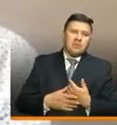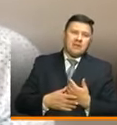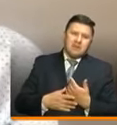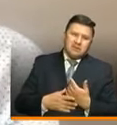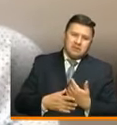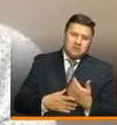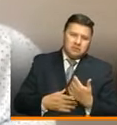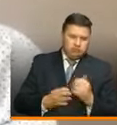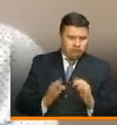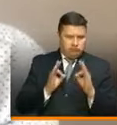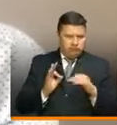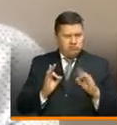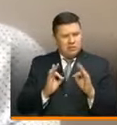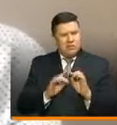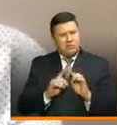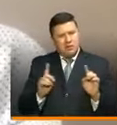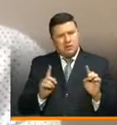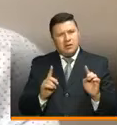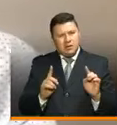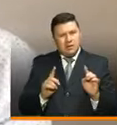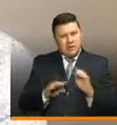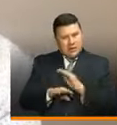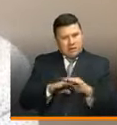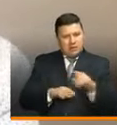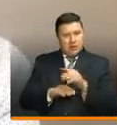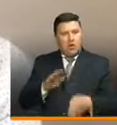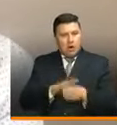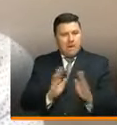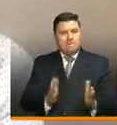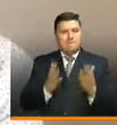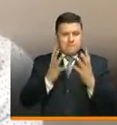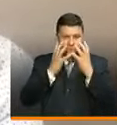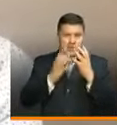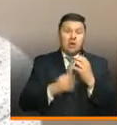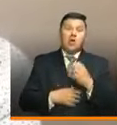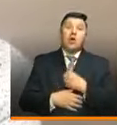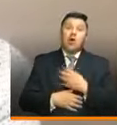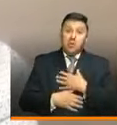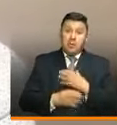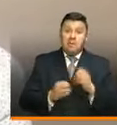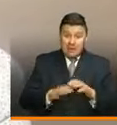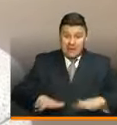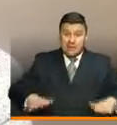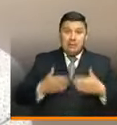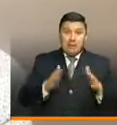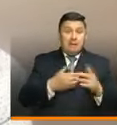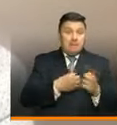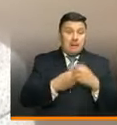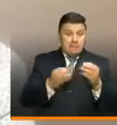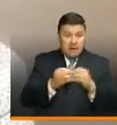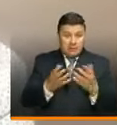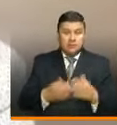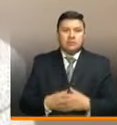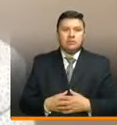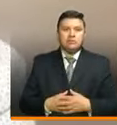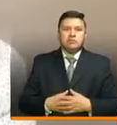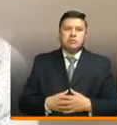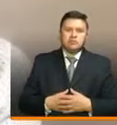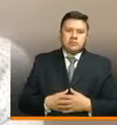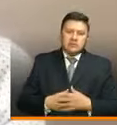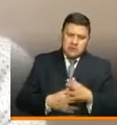nos parecen magníficos, pero yo diría que también hay una invitación a que se sigan mejorando. Hay oportunidad y habrá espacio para que se sigan mejorando.